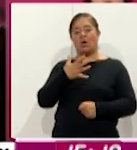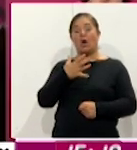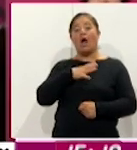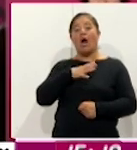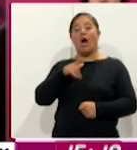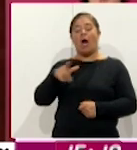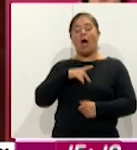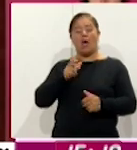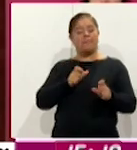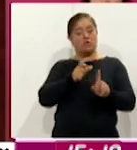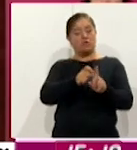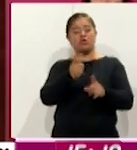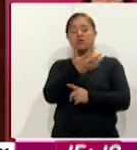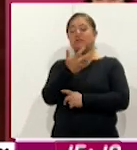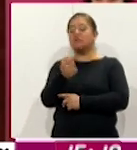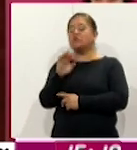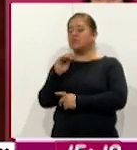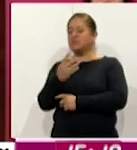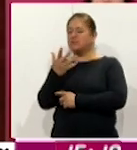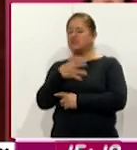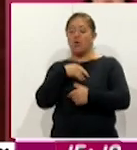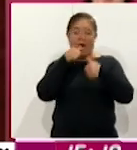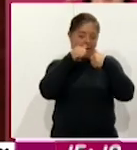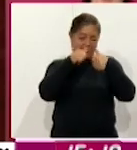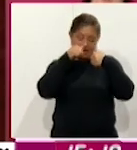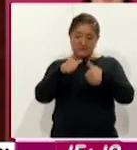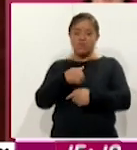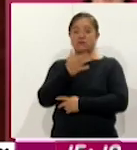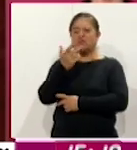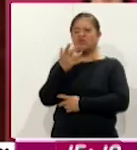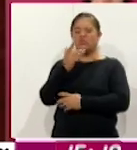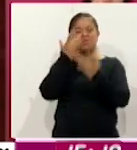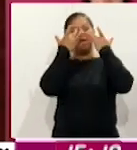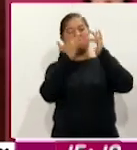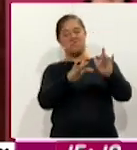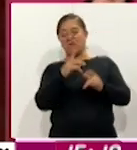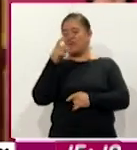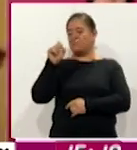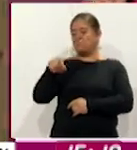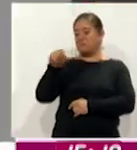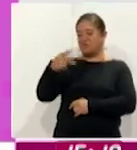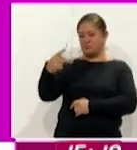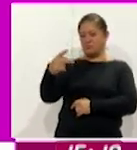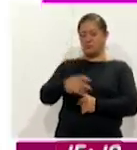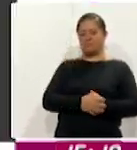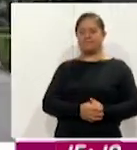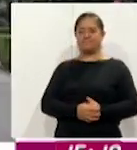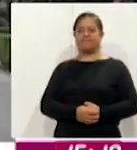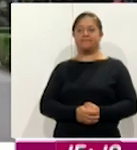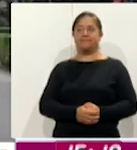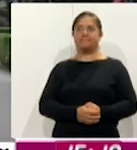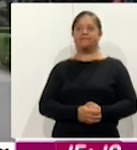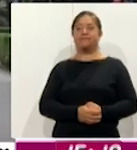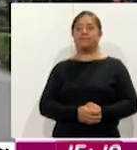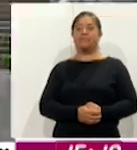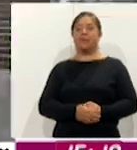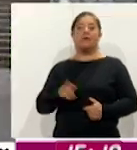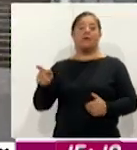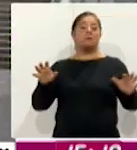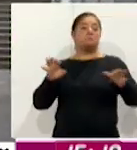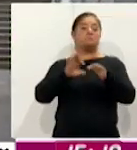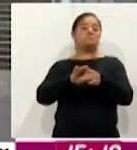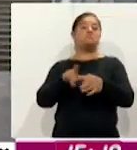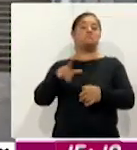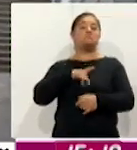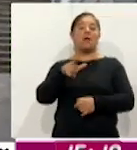peticiones, 595 fueron atendidas y 50 declinadas por los propios solicitantes. Las desavenencias derivadas